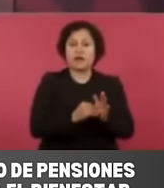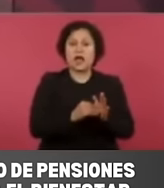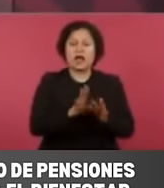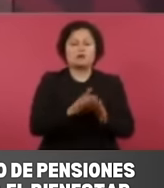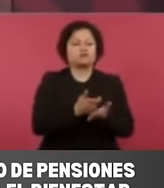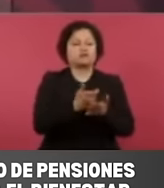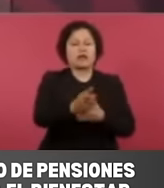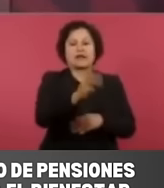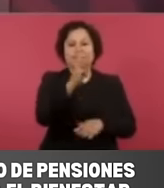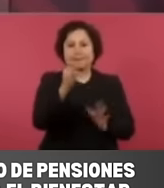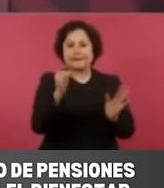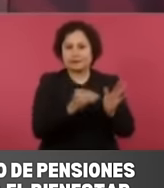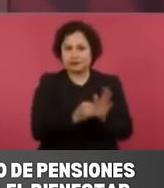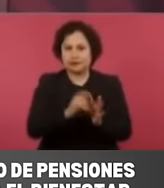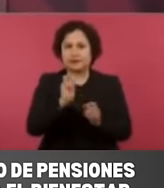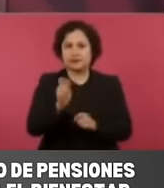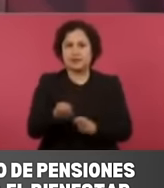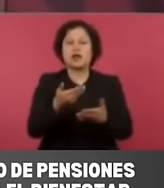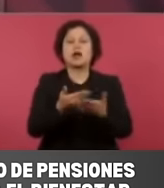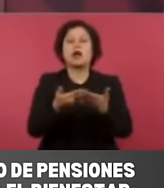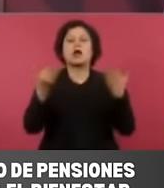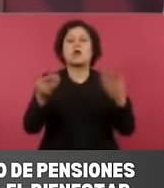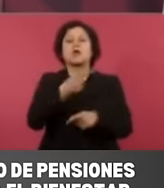lo que